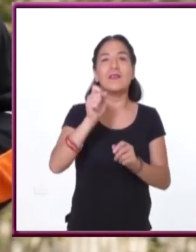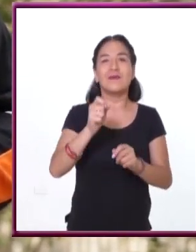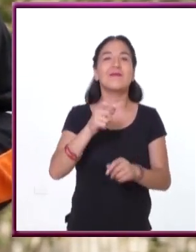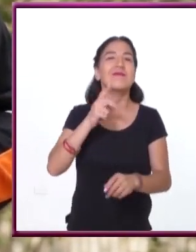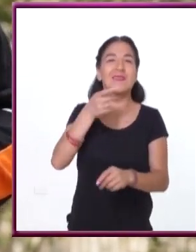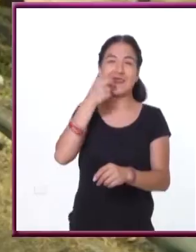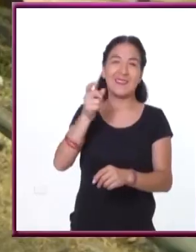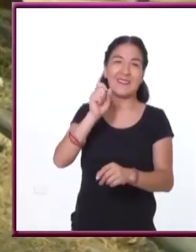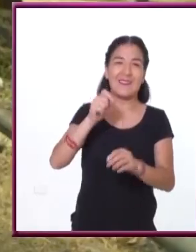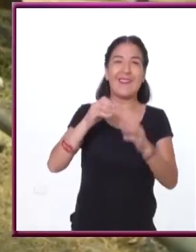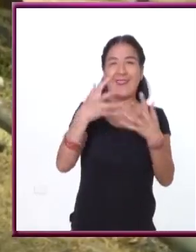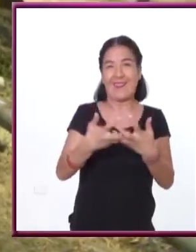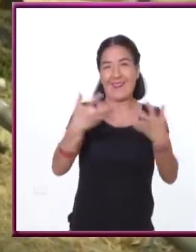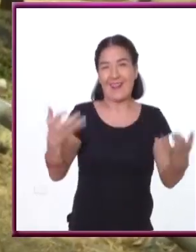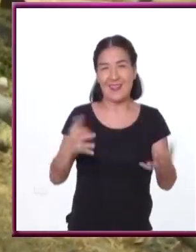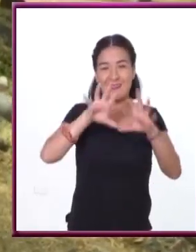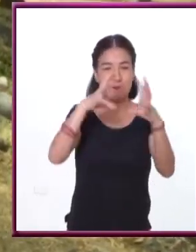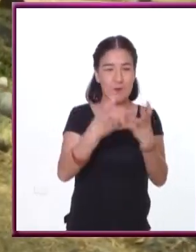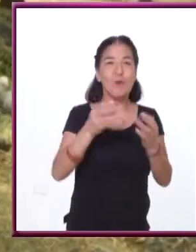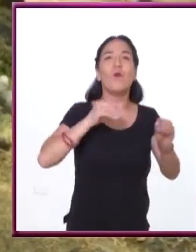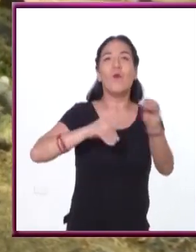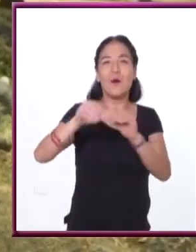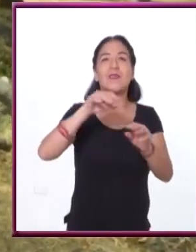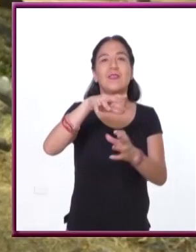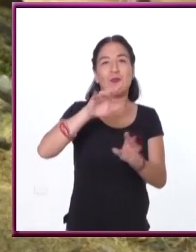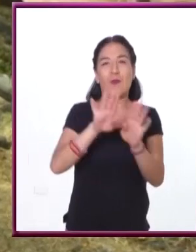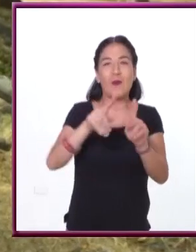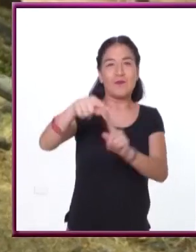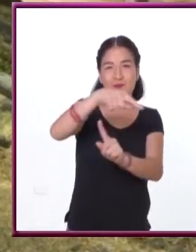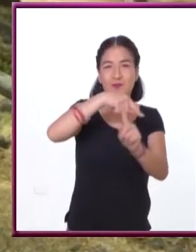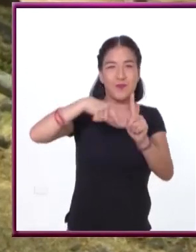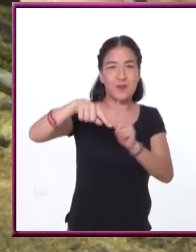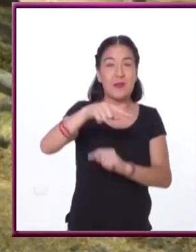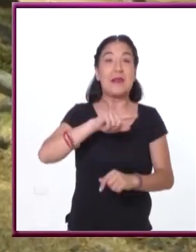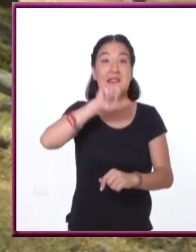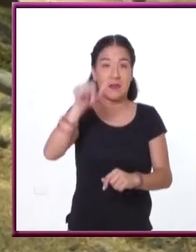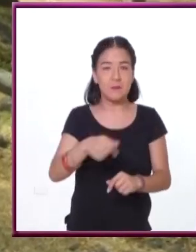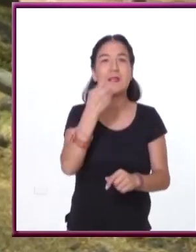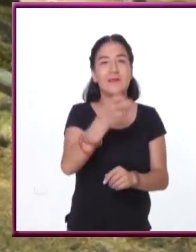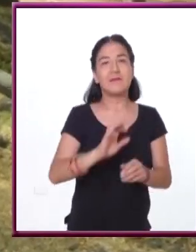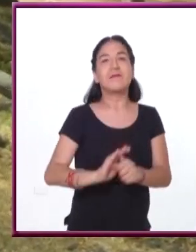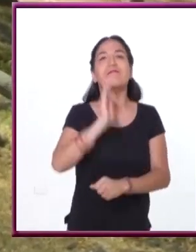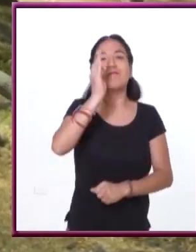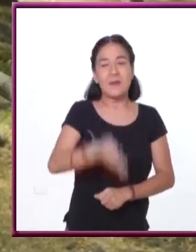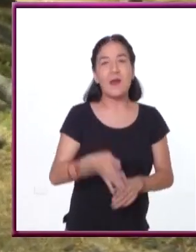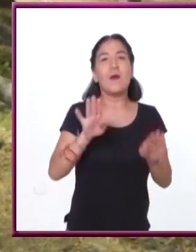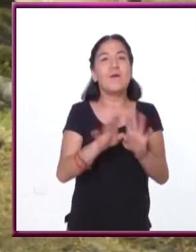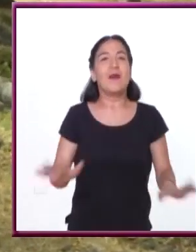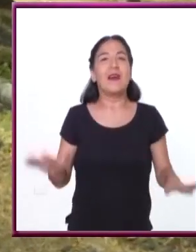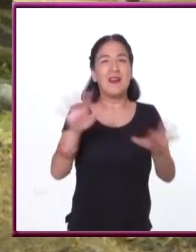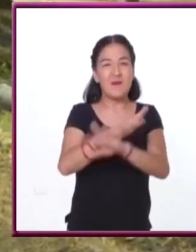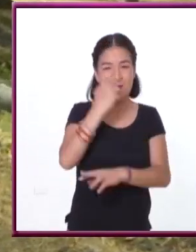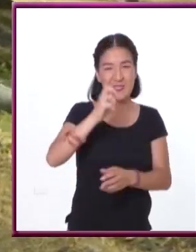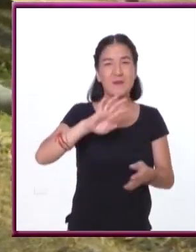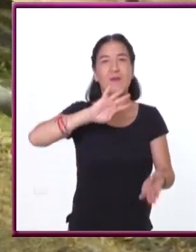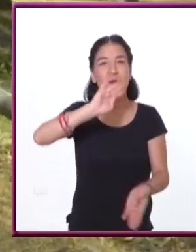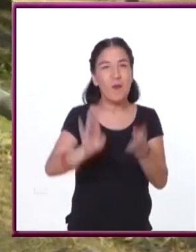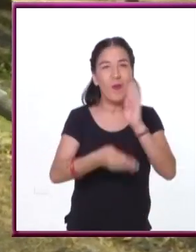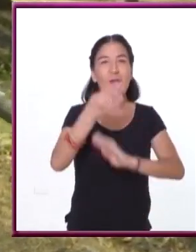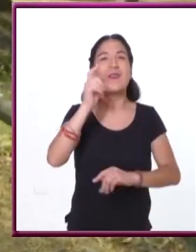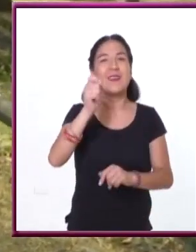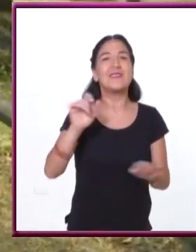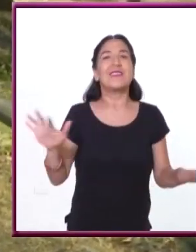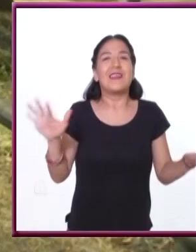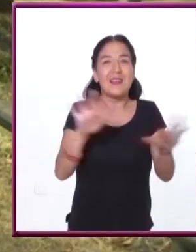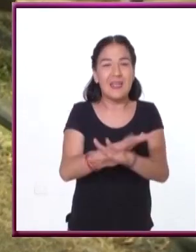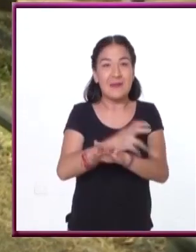Tierra. Eventualmente, estos descubrimientos terminarían por ser aceptados, cambiando la cosmovisión del mundo, y Galileo